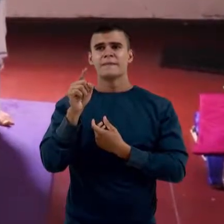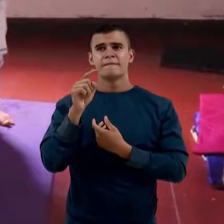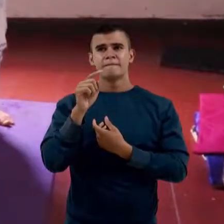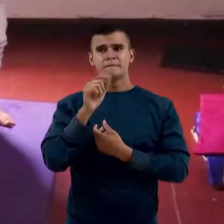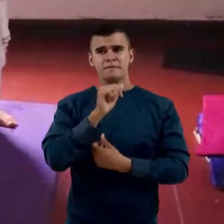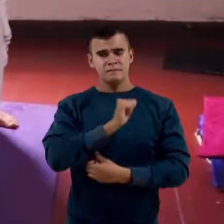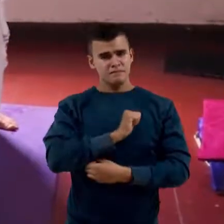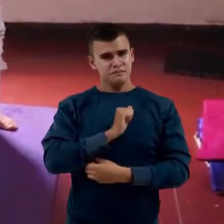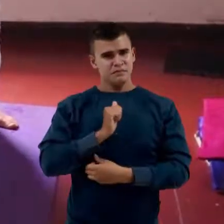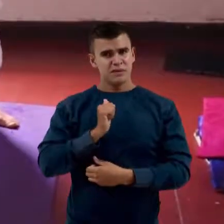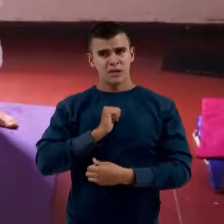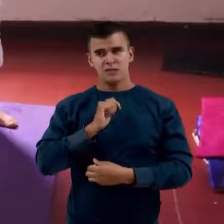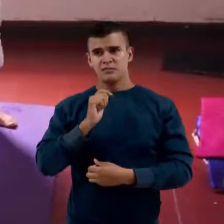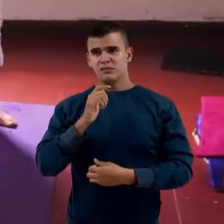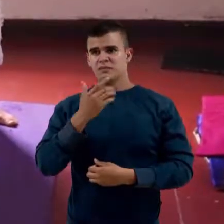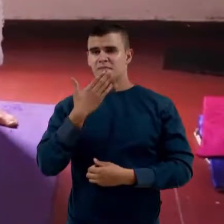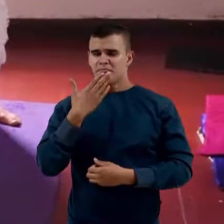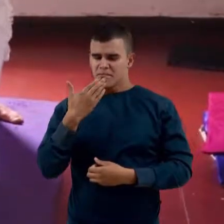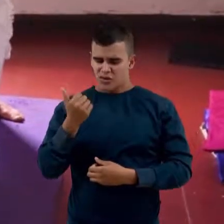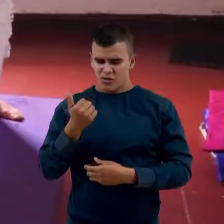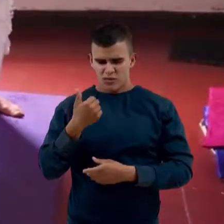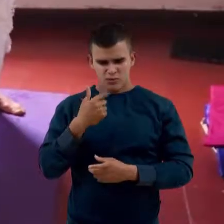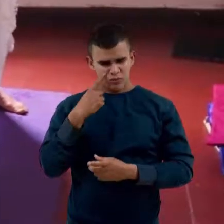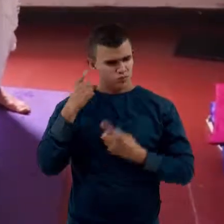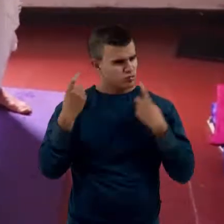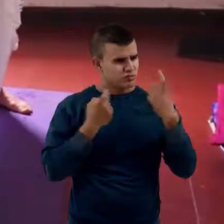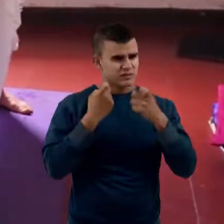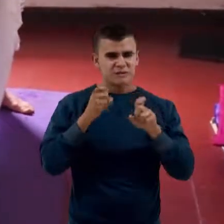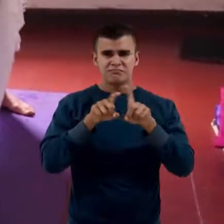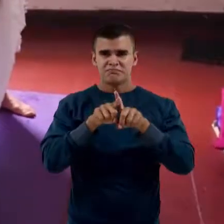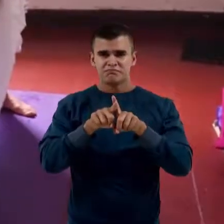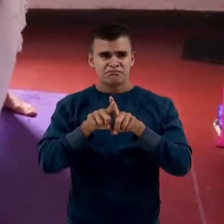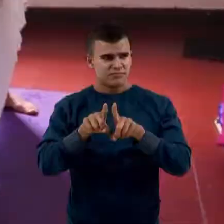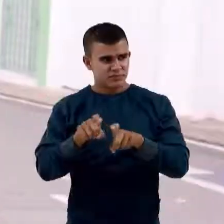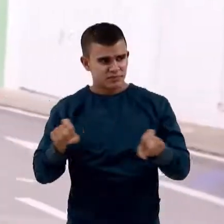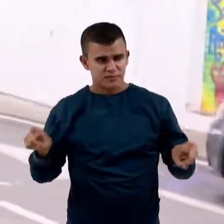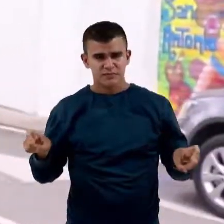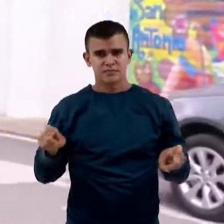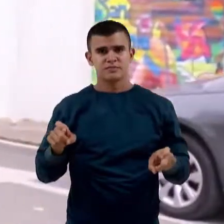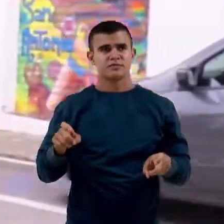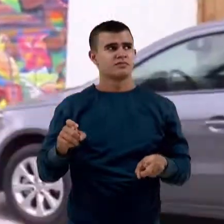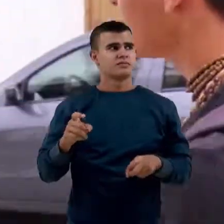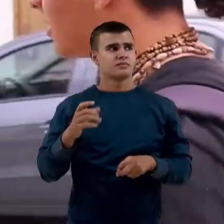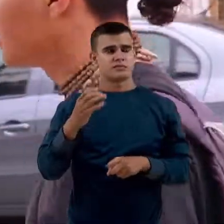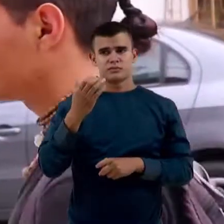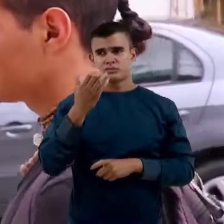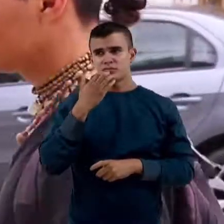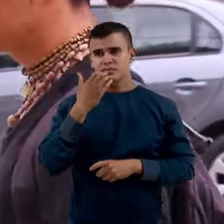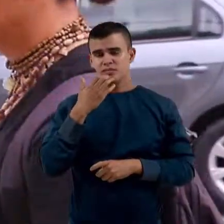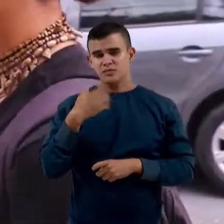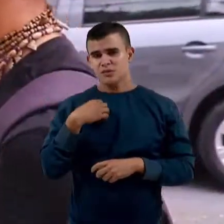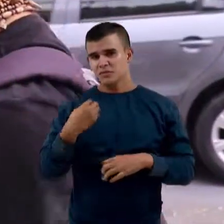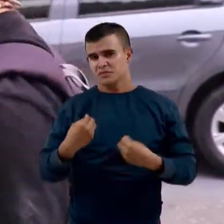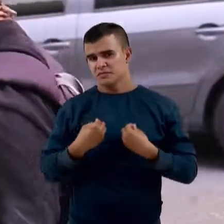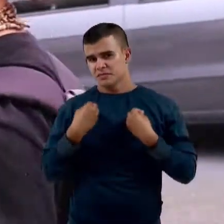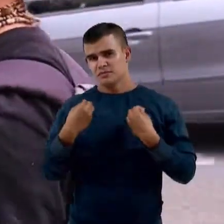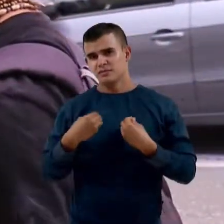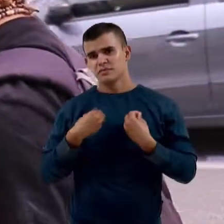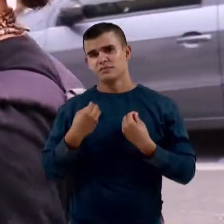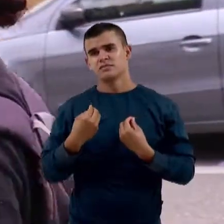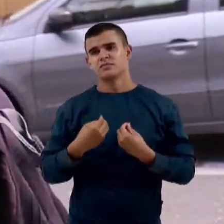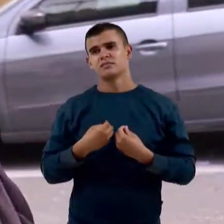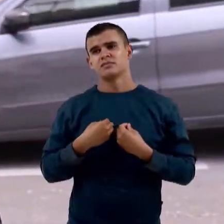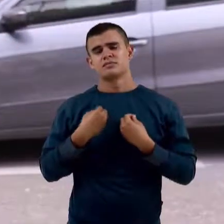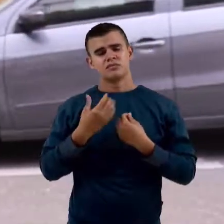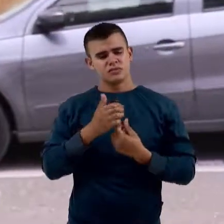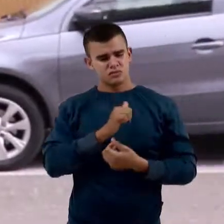el reconocimiento de la diversidad que nosotros, digamos, comportamos y vivimos de alguna